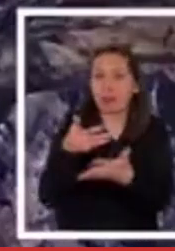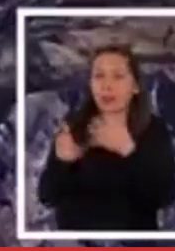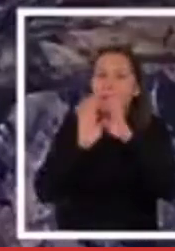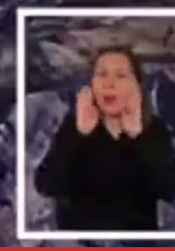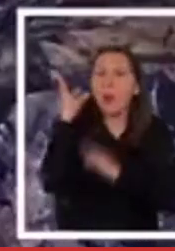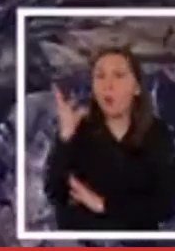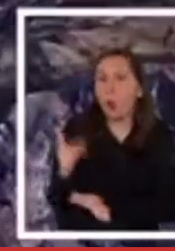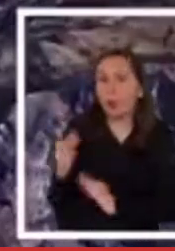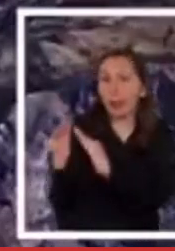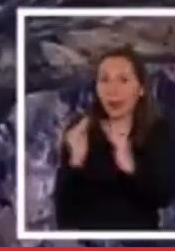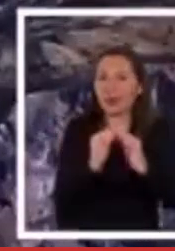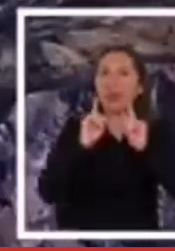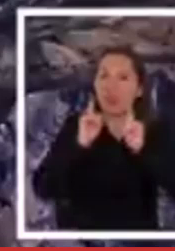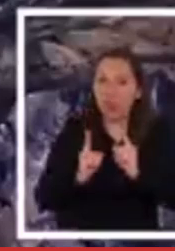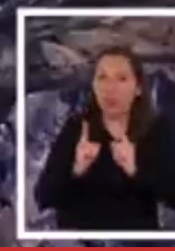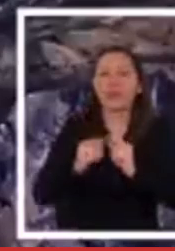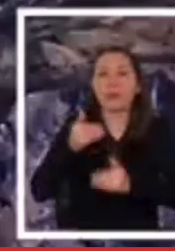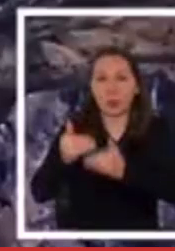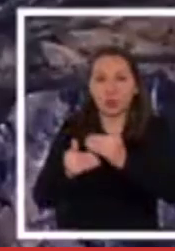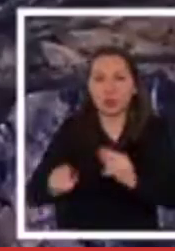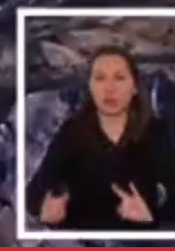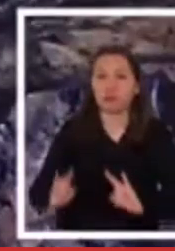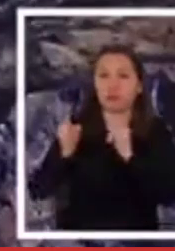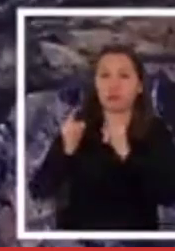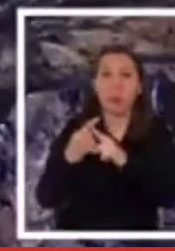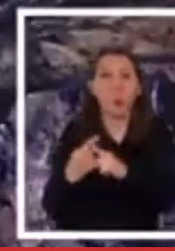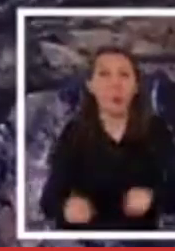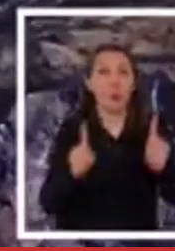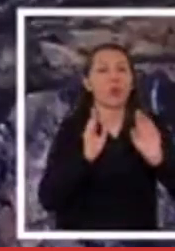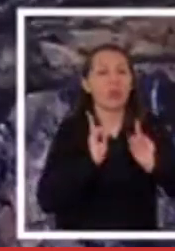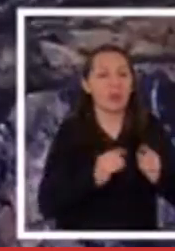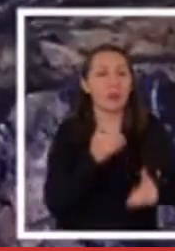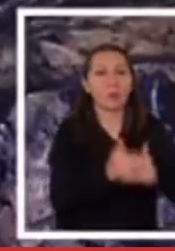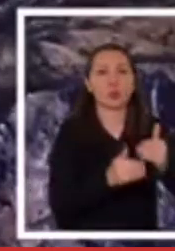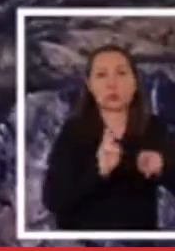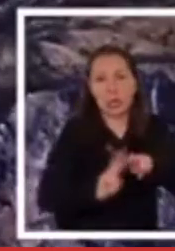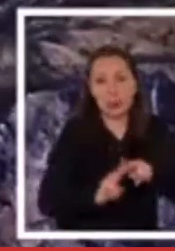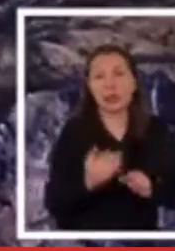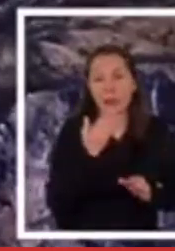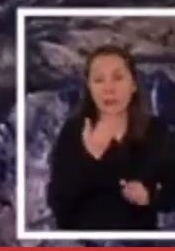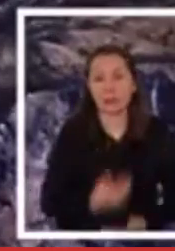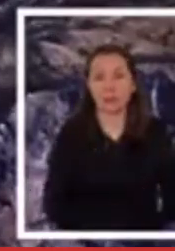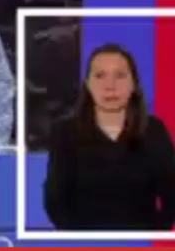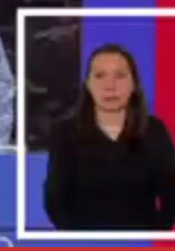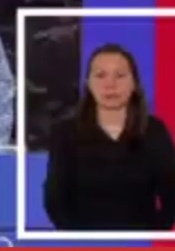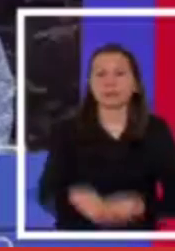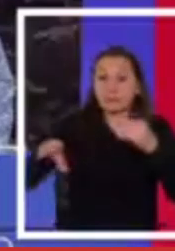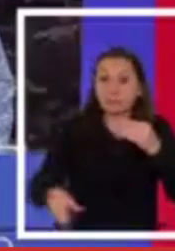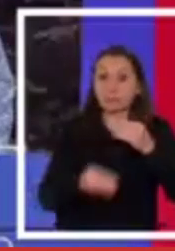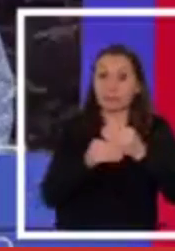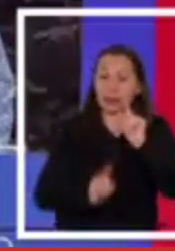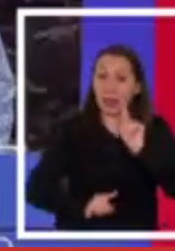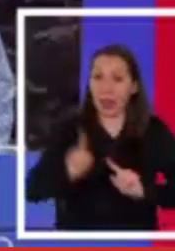Cuántas son las viviendas que tienen que avanzar en un proceso de reconstrucción y cuáles son las que tienen que avanzar en el proceso de reparación También queremos agregar